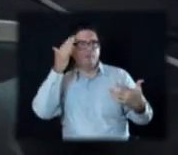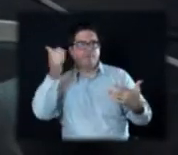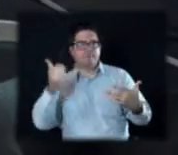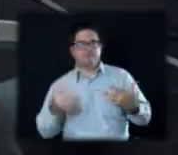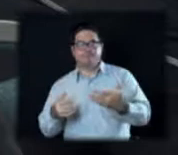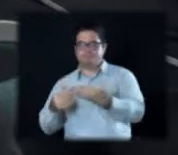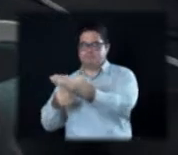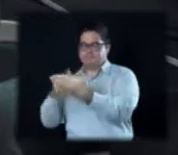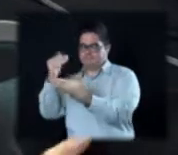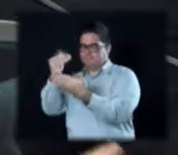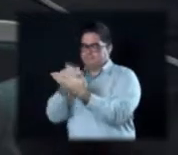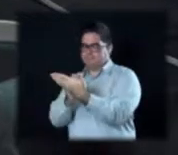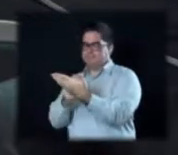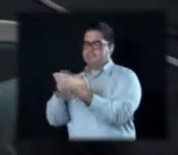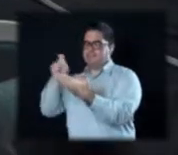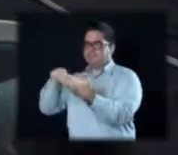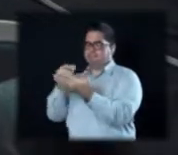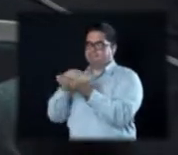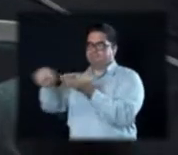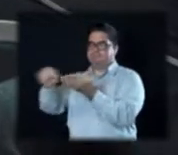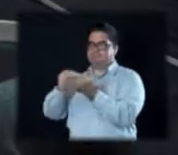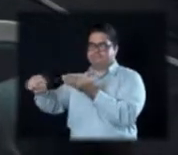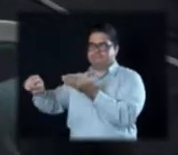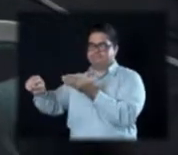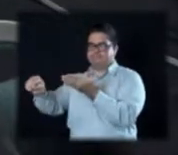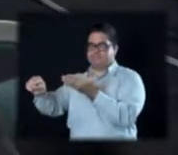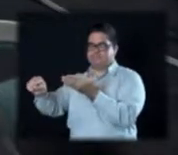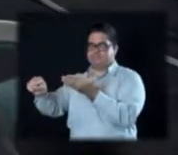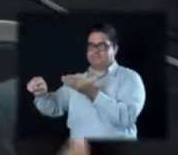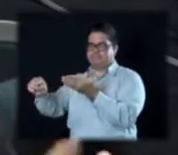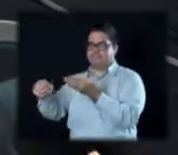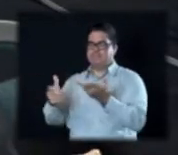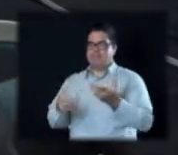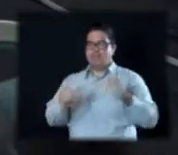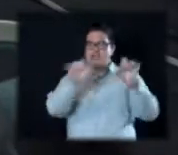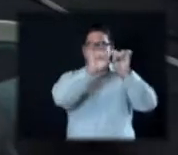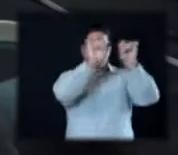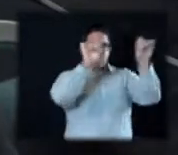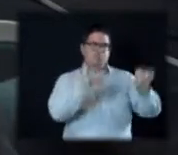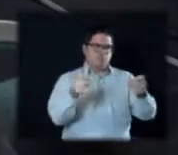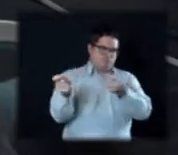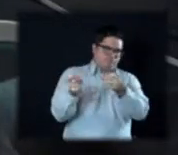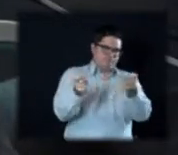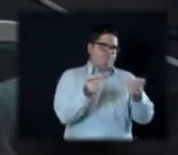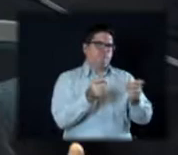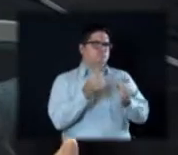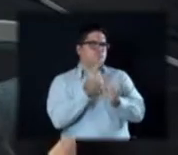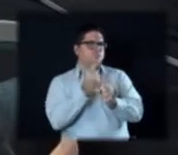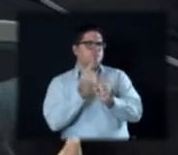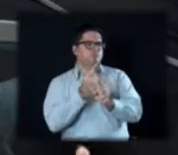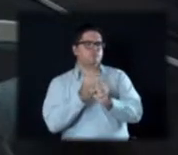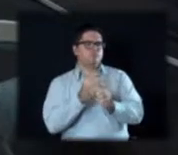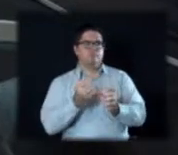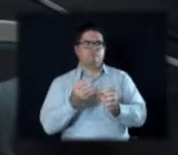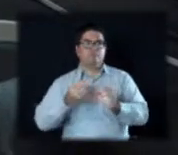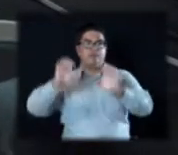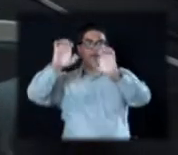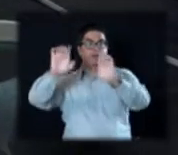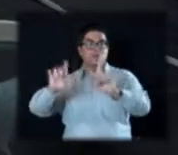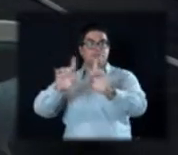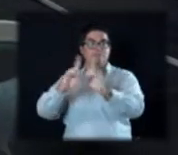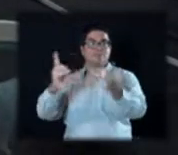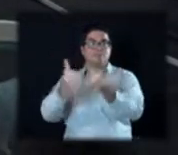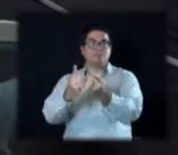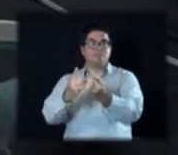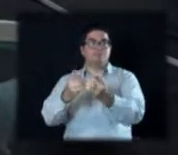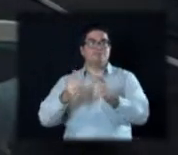porque se obliga, después tienen la factura y después se paga la factura. Sí que el sistema es efectivo en ese sentido. El Departamento de Educación, porque